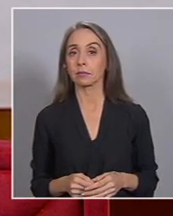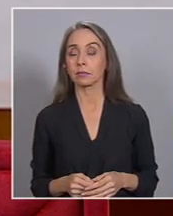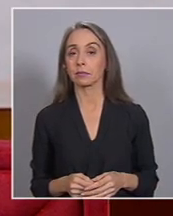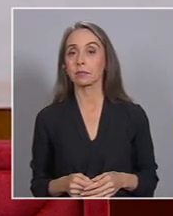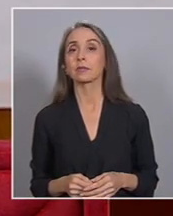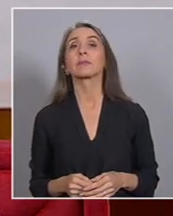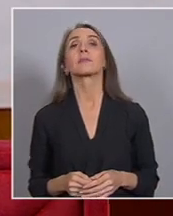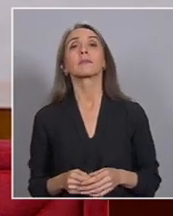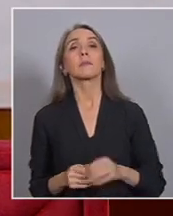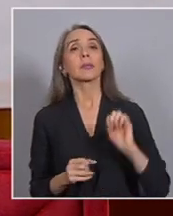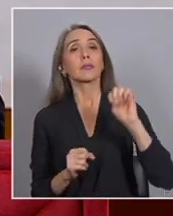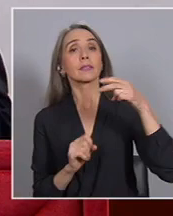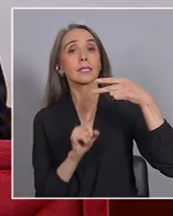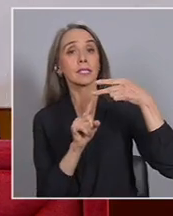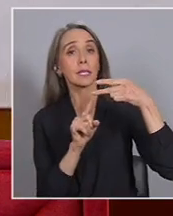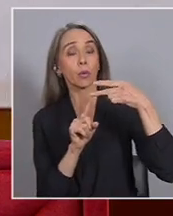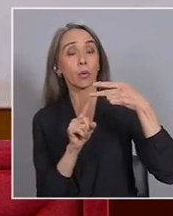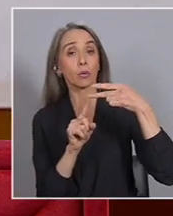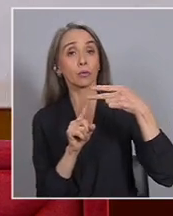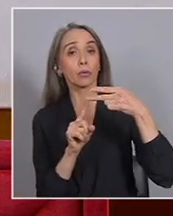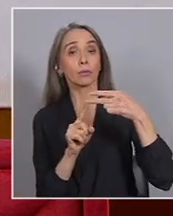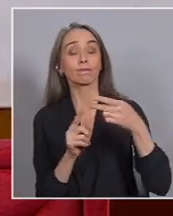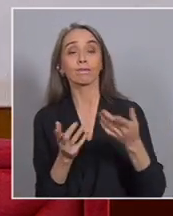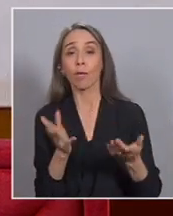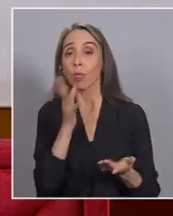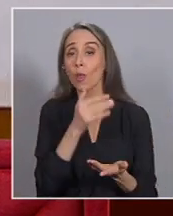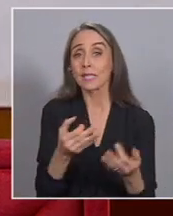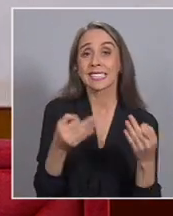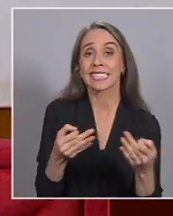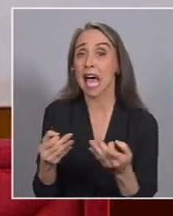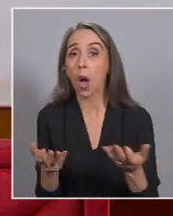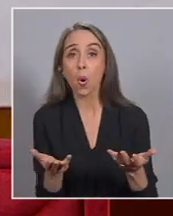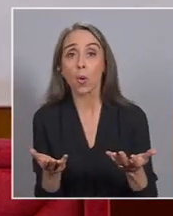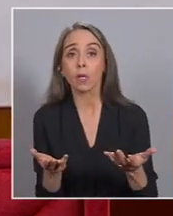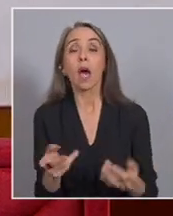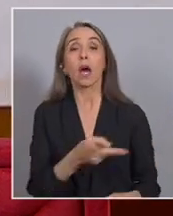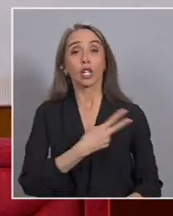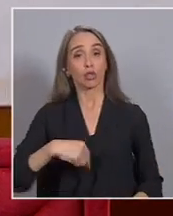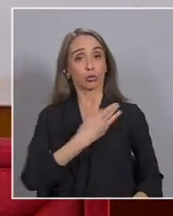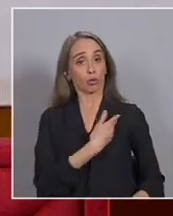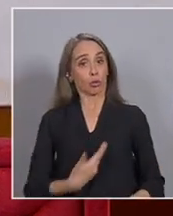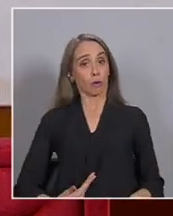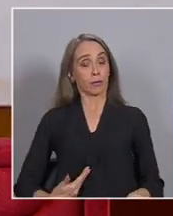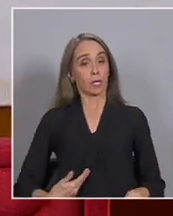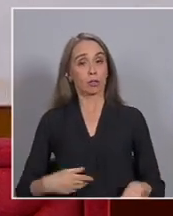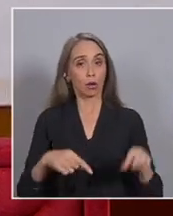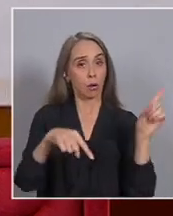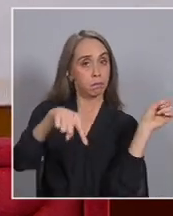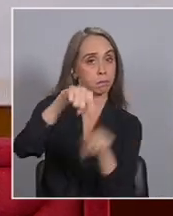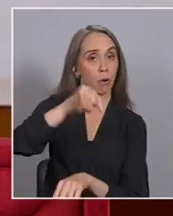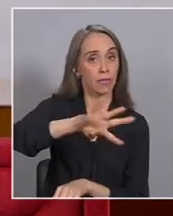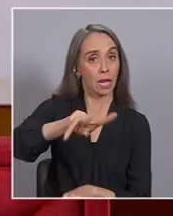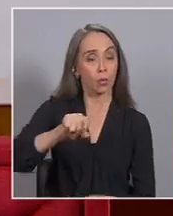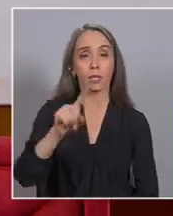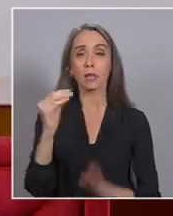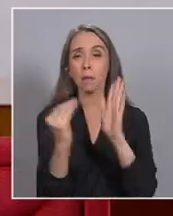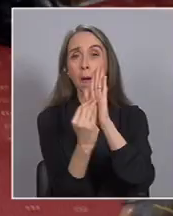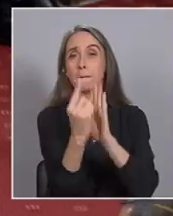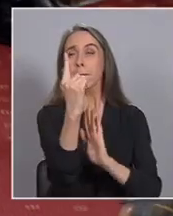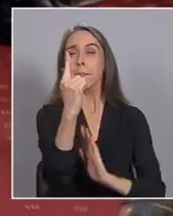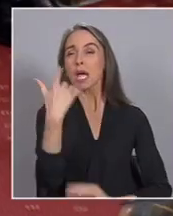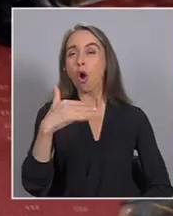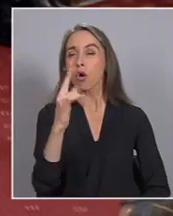En segundo lugar, ante la inseguridad, hemos hecho del combate a la delincuencia nuestra primera prioridad,